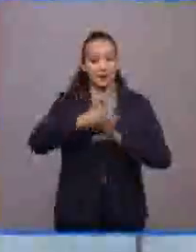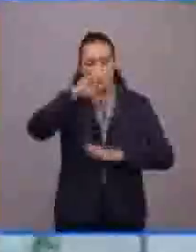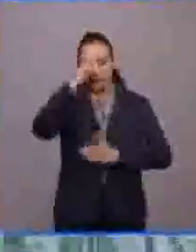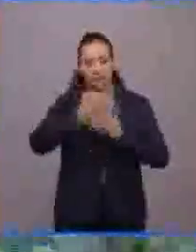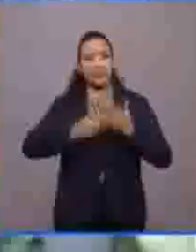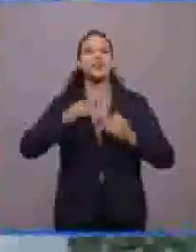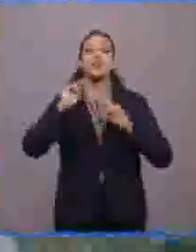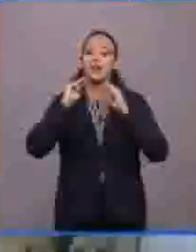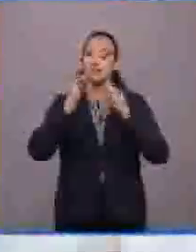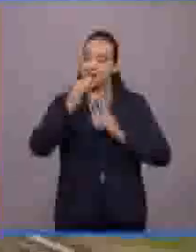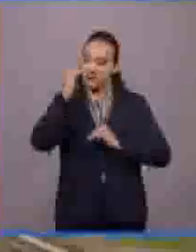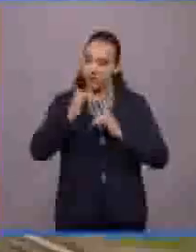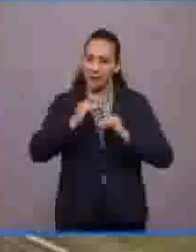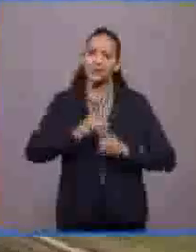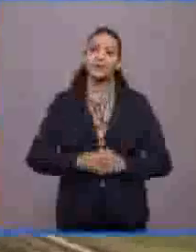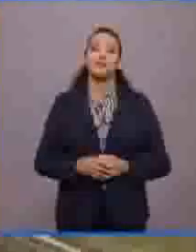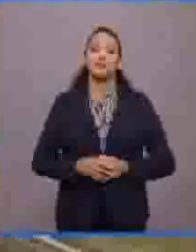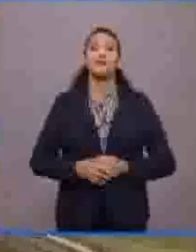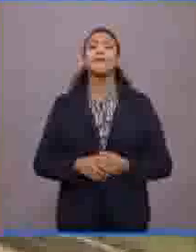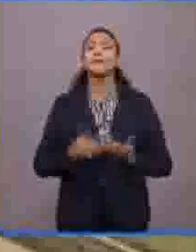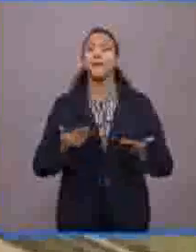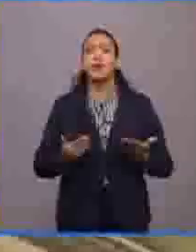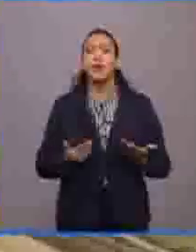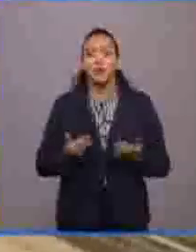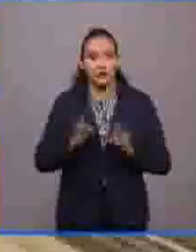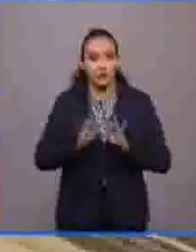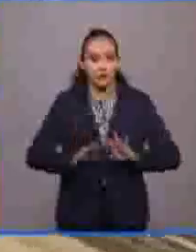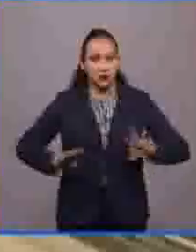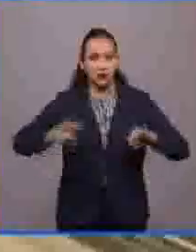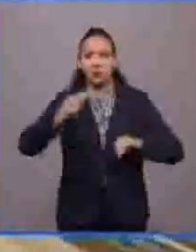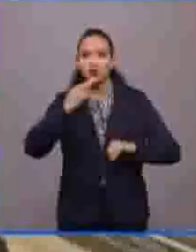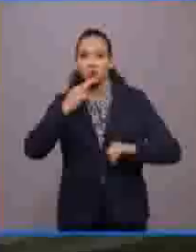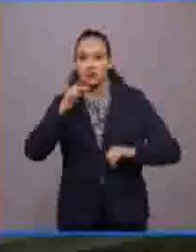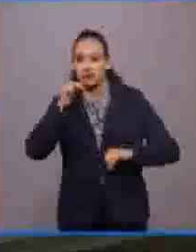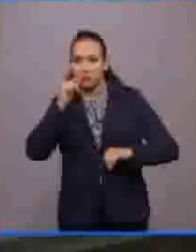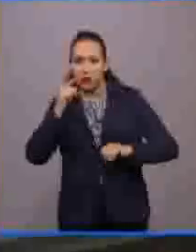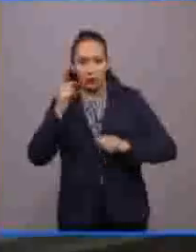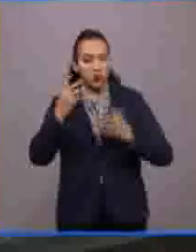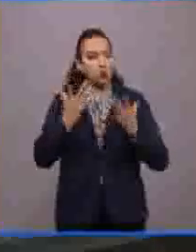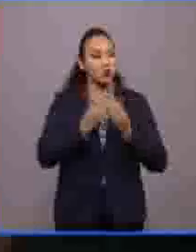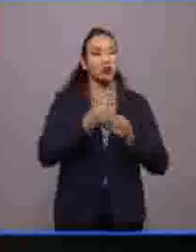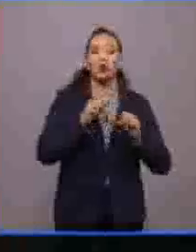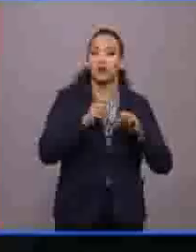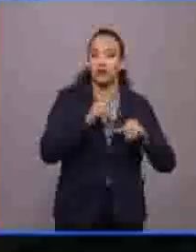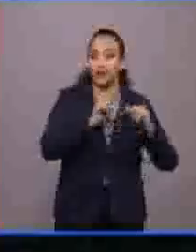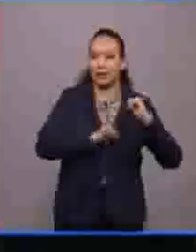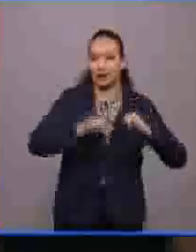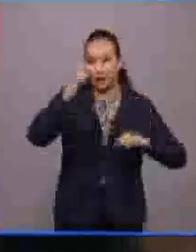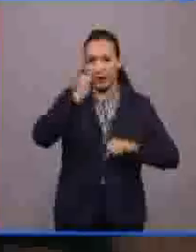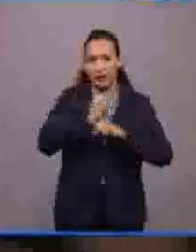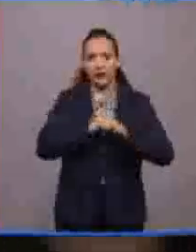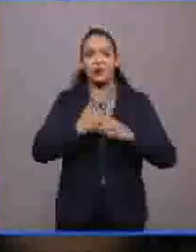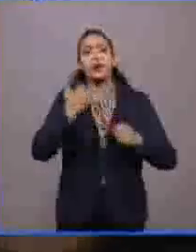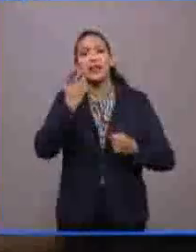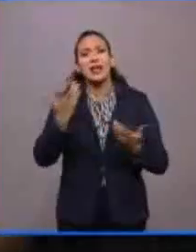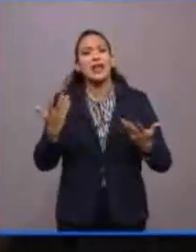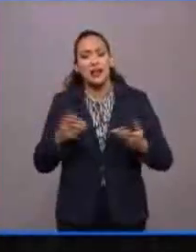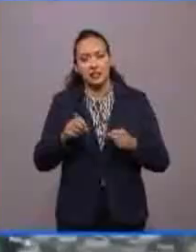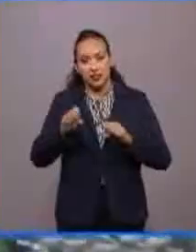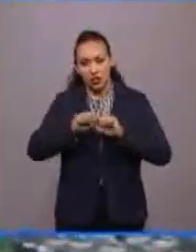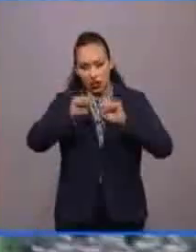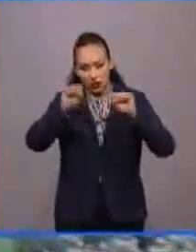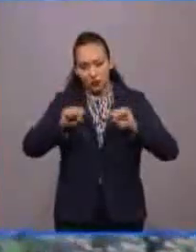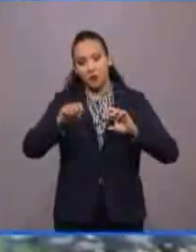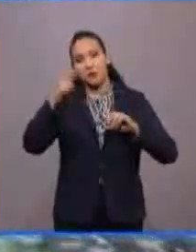y de la delincuencia. El eje fortalecimiento de la inteligencia e investigación busca crear y consolidar el Sistema Nacional de Inteligencia